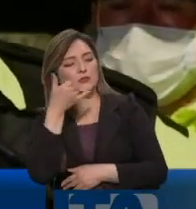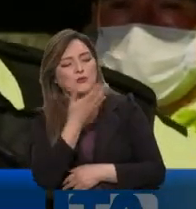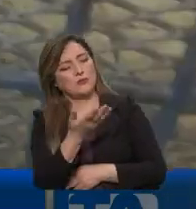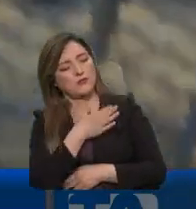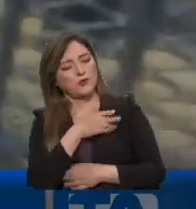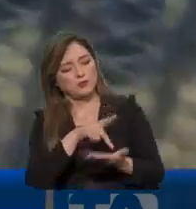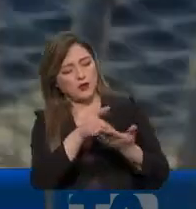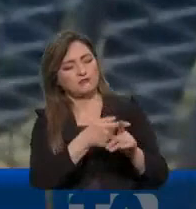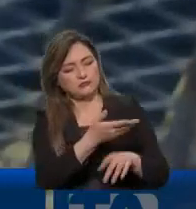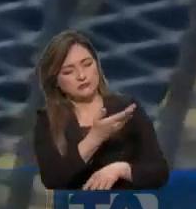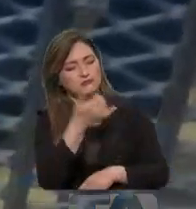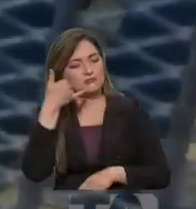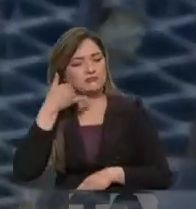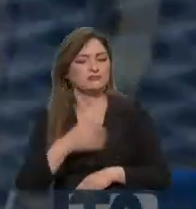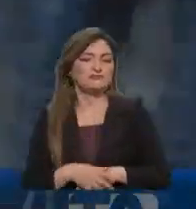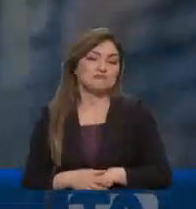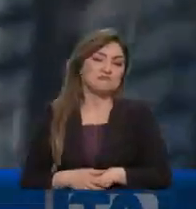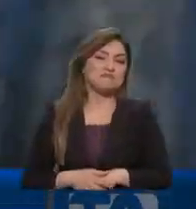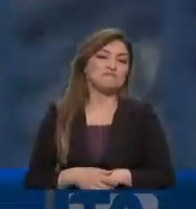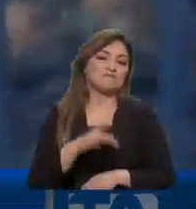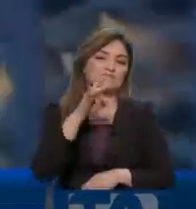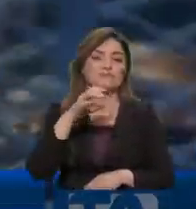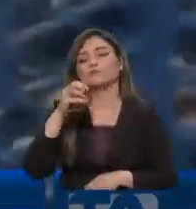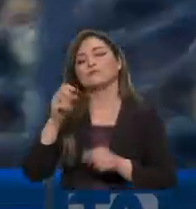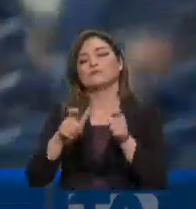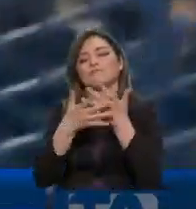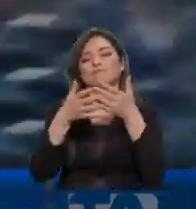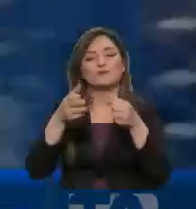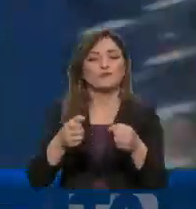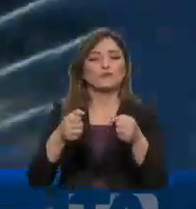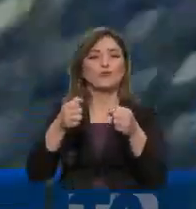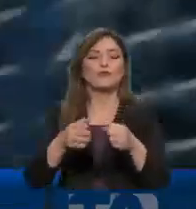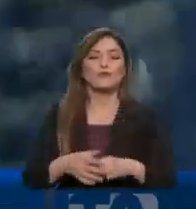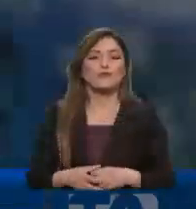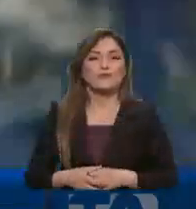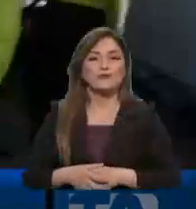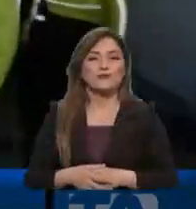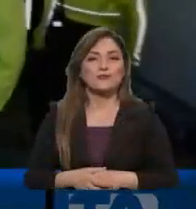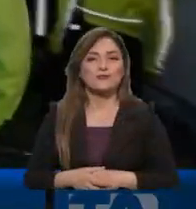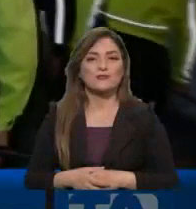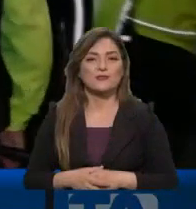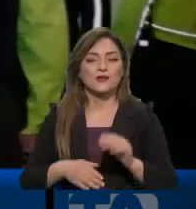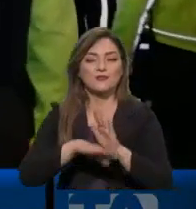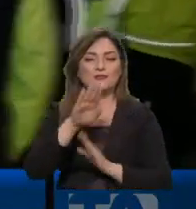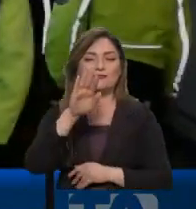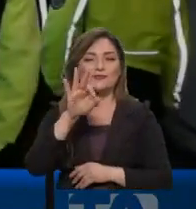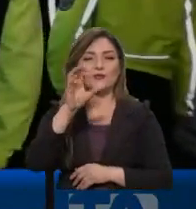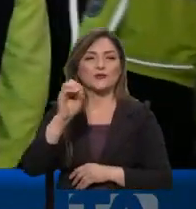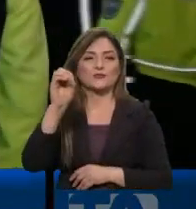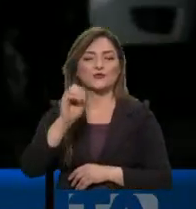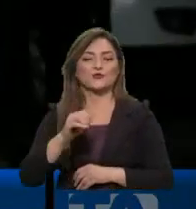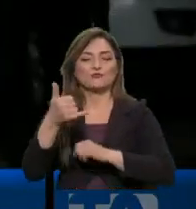privadas de libertad. Medio de 800 internos están recluidos en este centro de privación de la libertad. Más del 90%